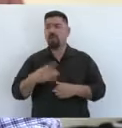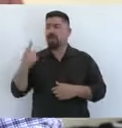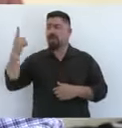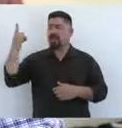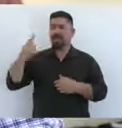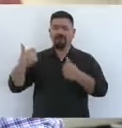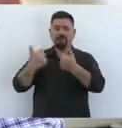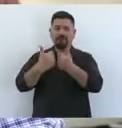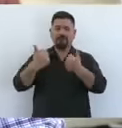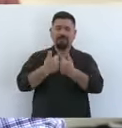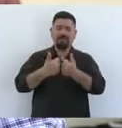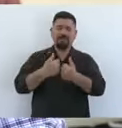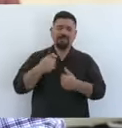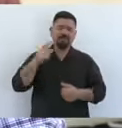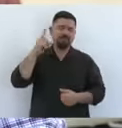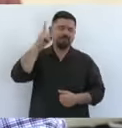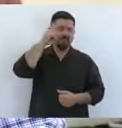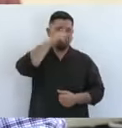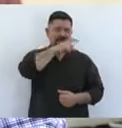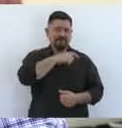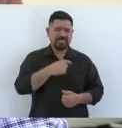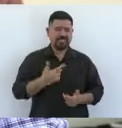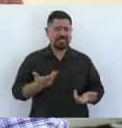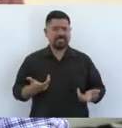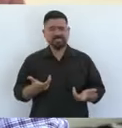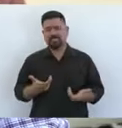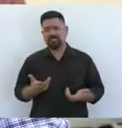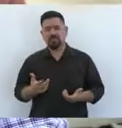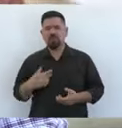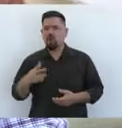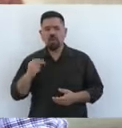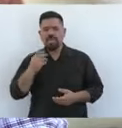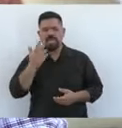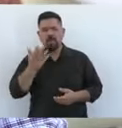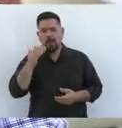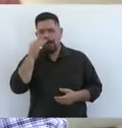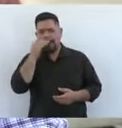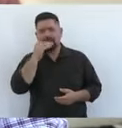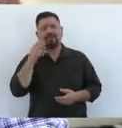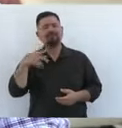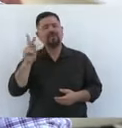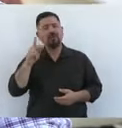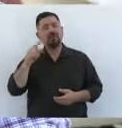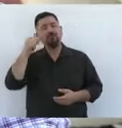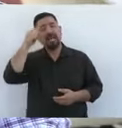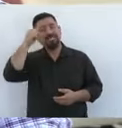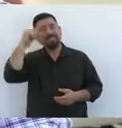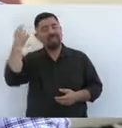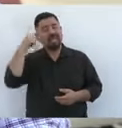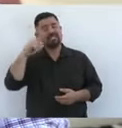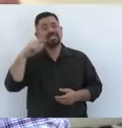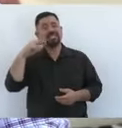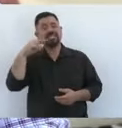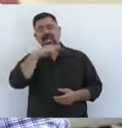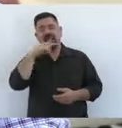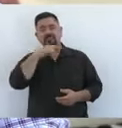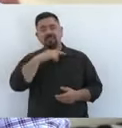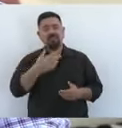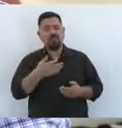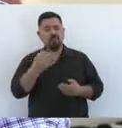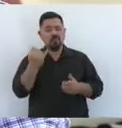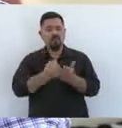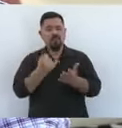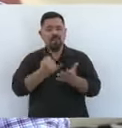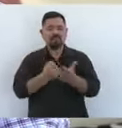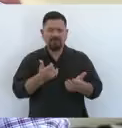hacen muy cansadas. Simplemente no queremos que sea gratis, sino que nos agilicen el trámite de pagar el impuesto que se tenga que